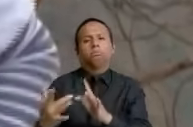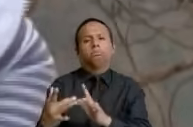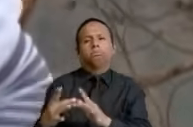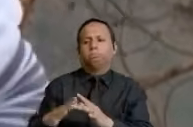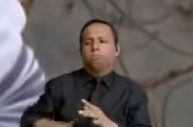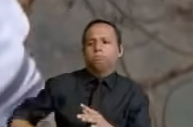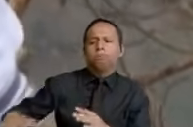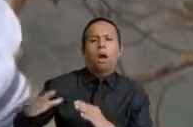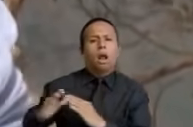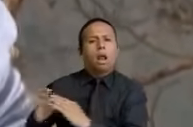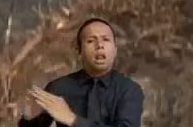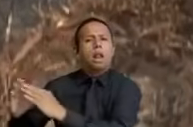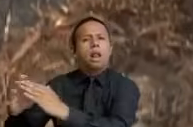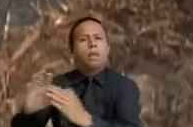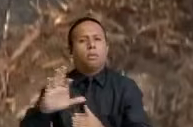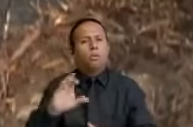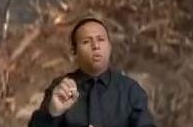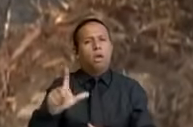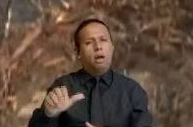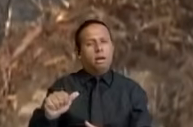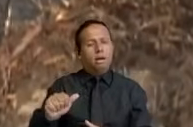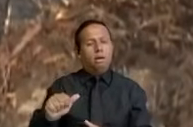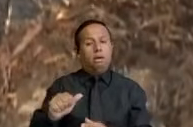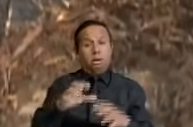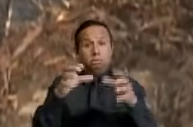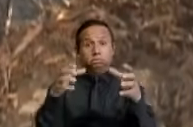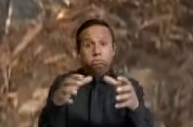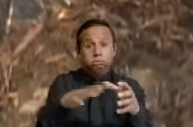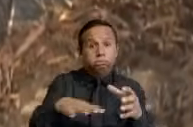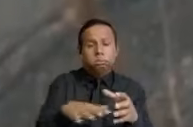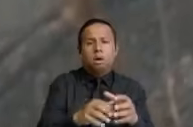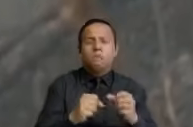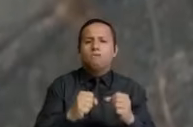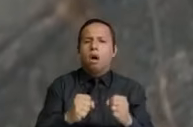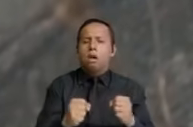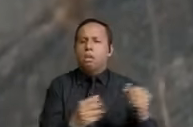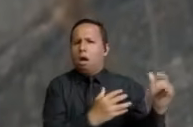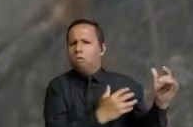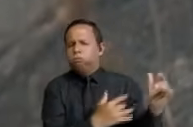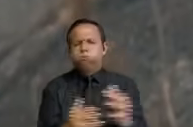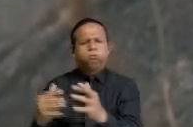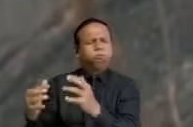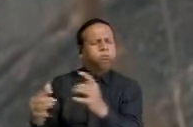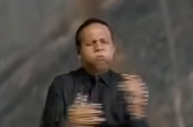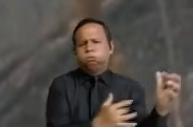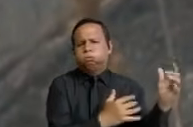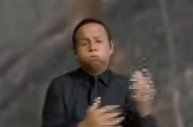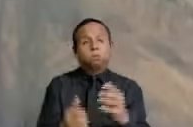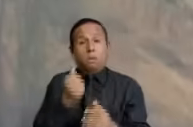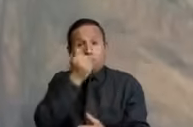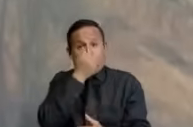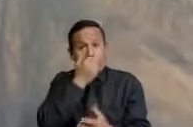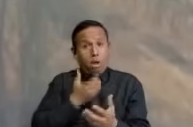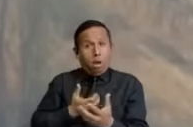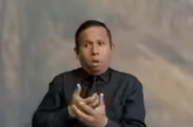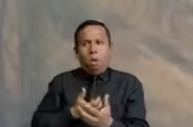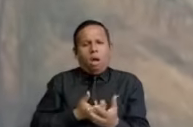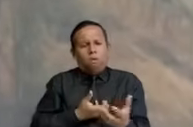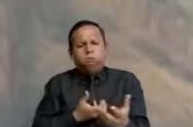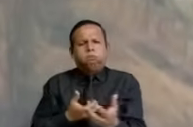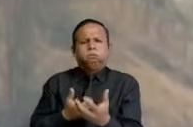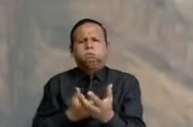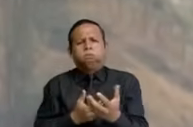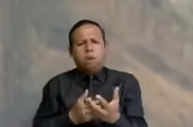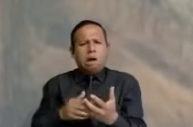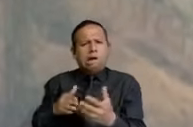el barrio de la tola grande en este punto la intensidad del viento era inminente los bomberos tuvieron que controlar las llamas en medio de un terreno